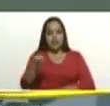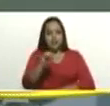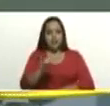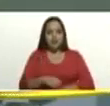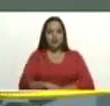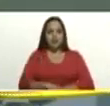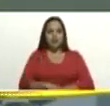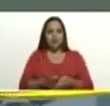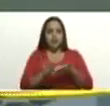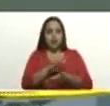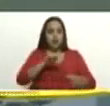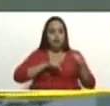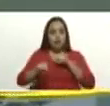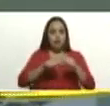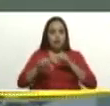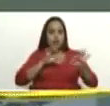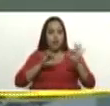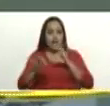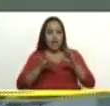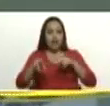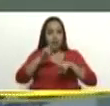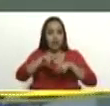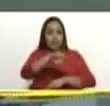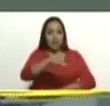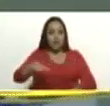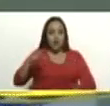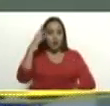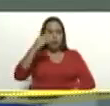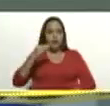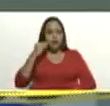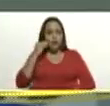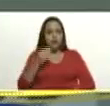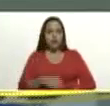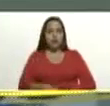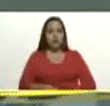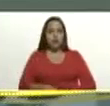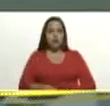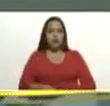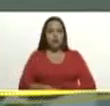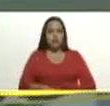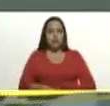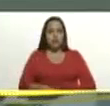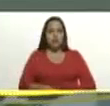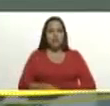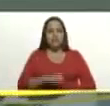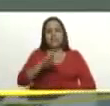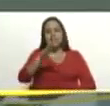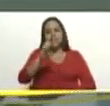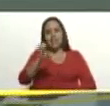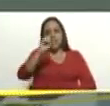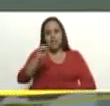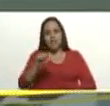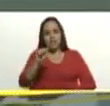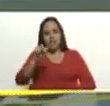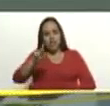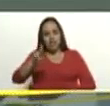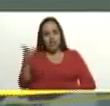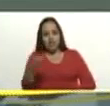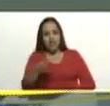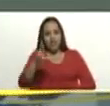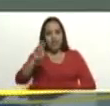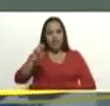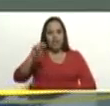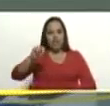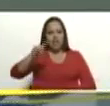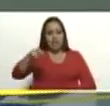del Movimiento de Teatro Infantil y Juvenil César Rengifo. Le pregunté, ¿a qué